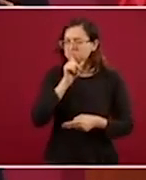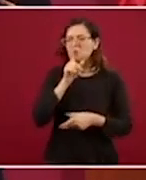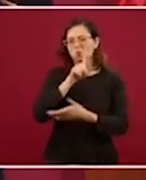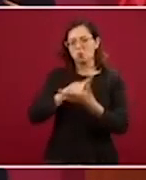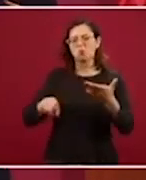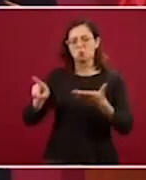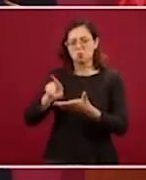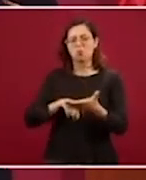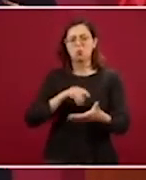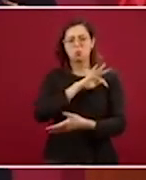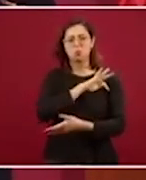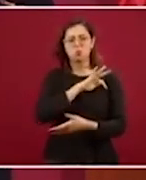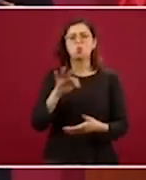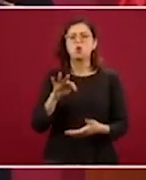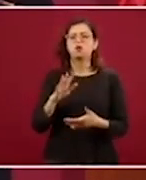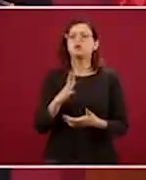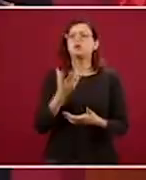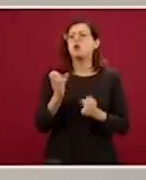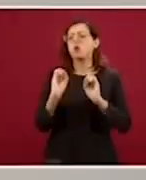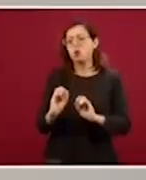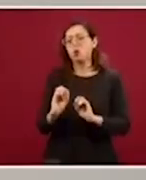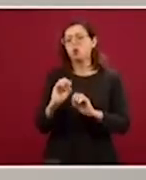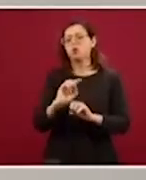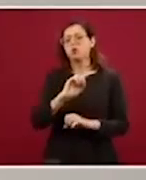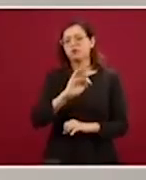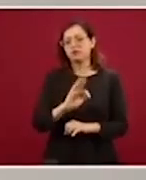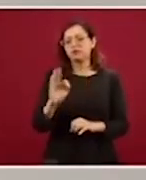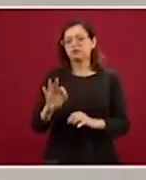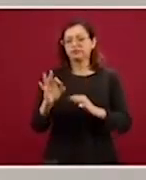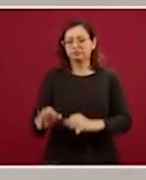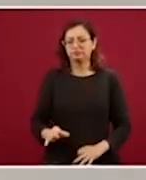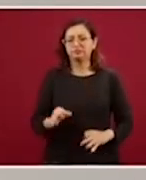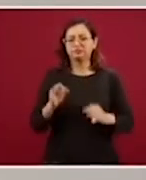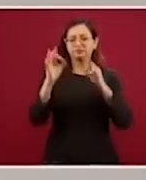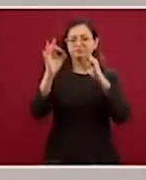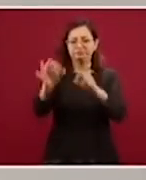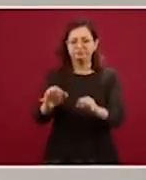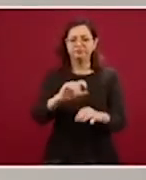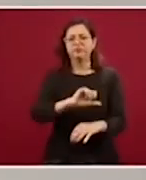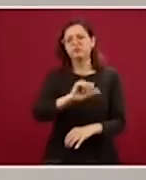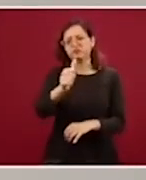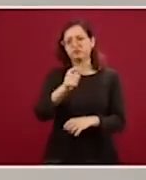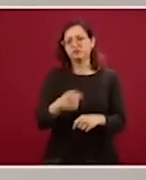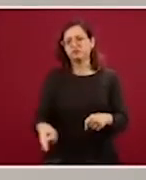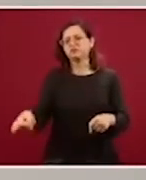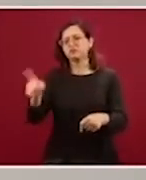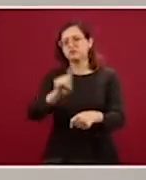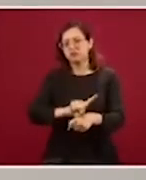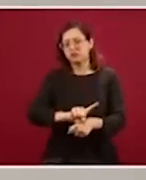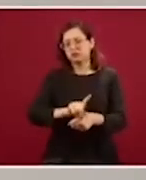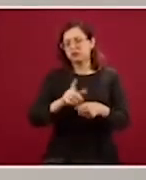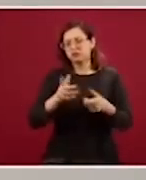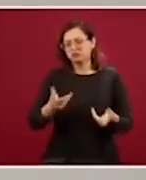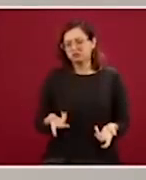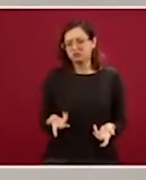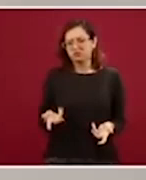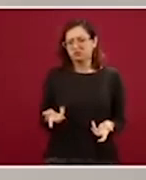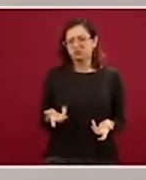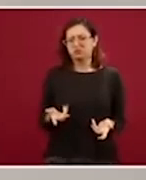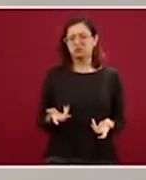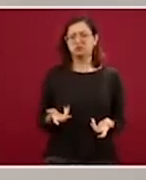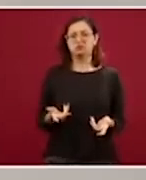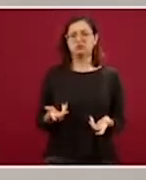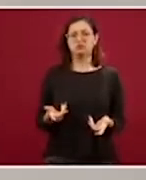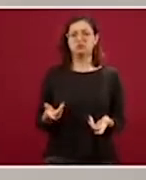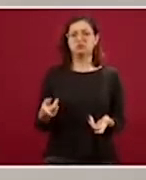se pueden suspender o posponer sin que se afecte importantemente el propósito o la misión de las